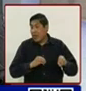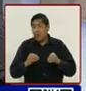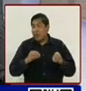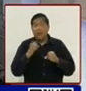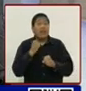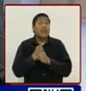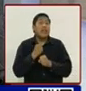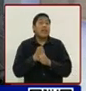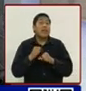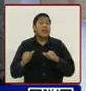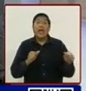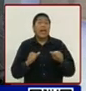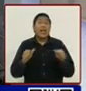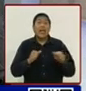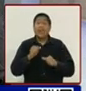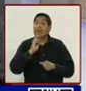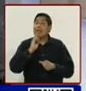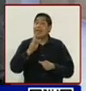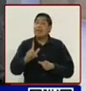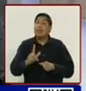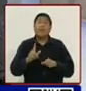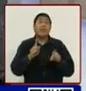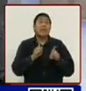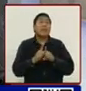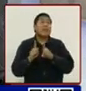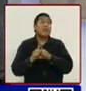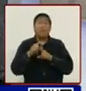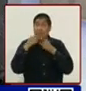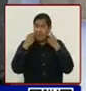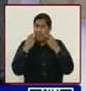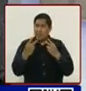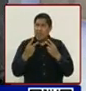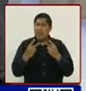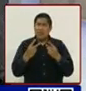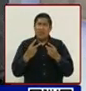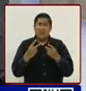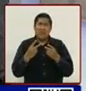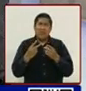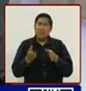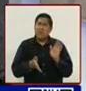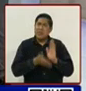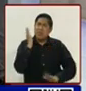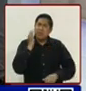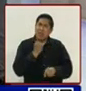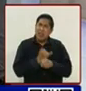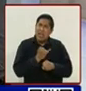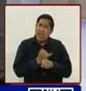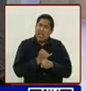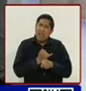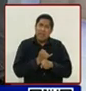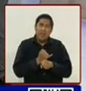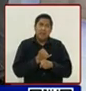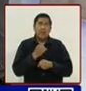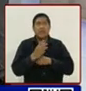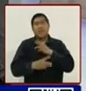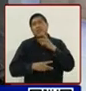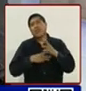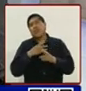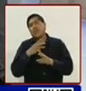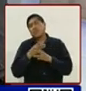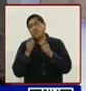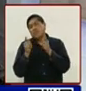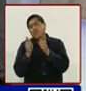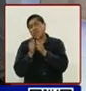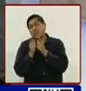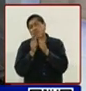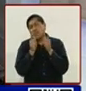el trabajo y la acción es lo que hace realidad. También hemos visto que han sahumado, se han ido a la iglesia, cumpliendo con la tradición. El mundo de las miniaturas.